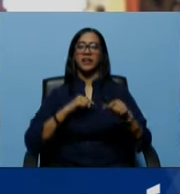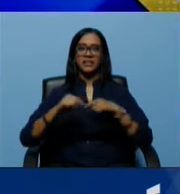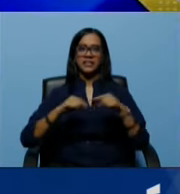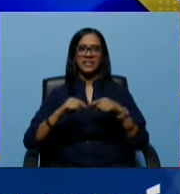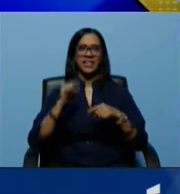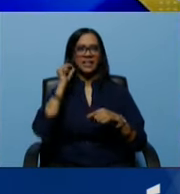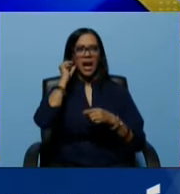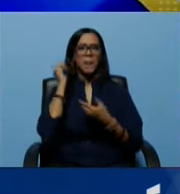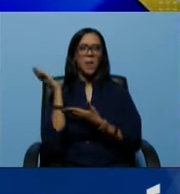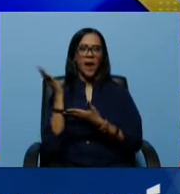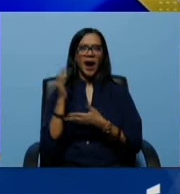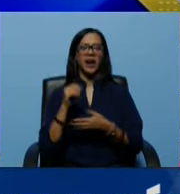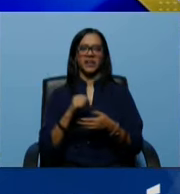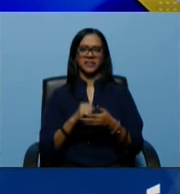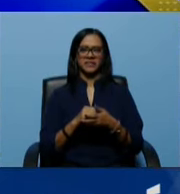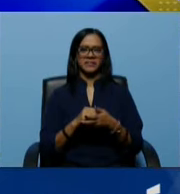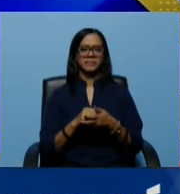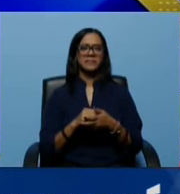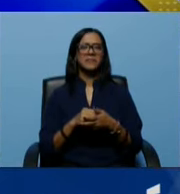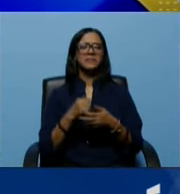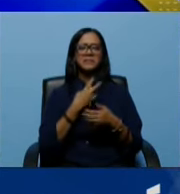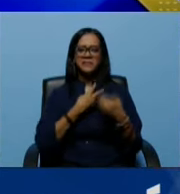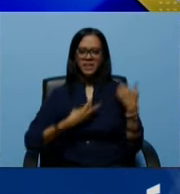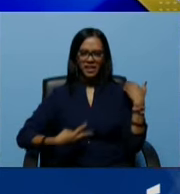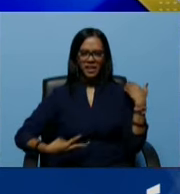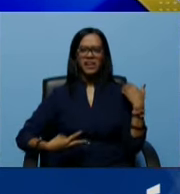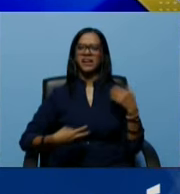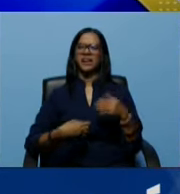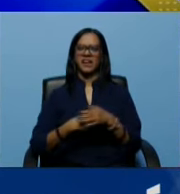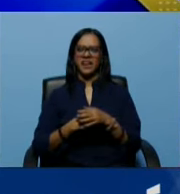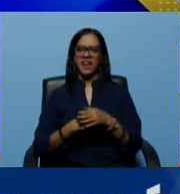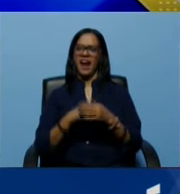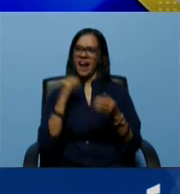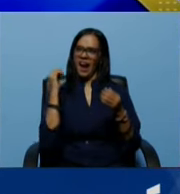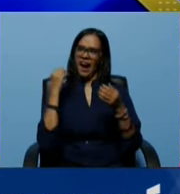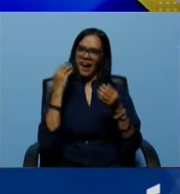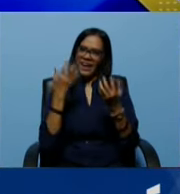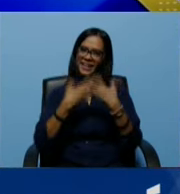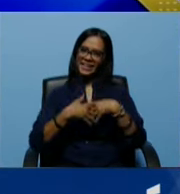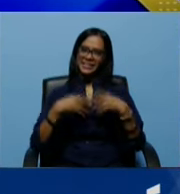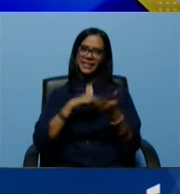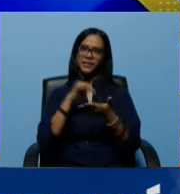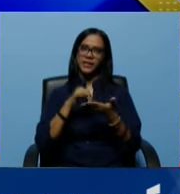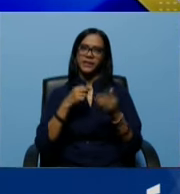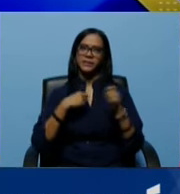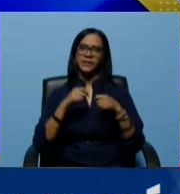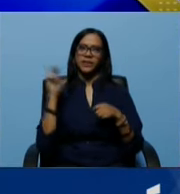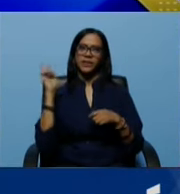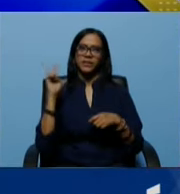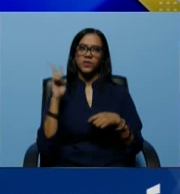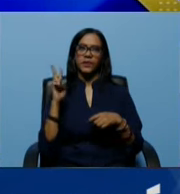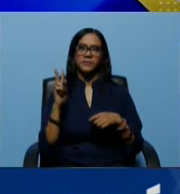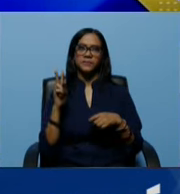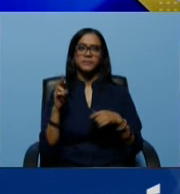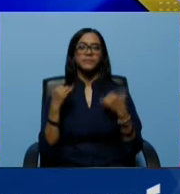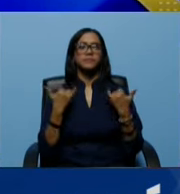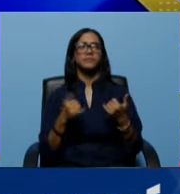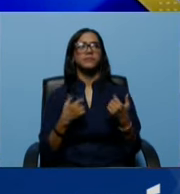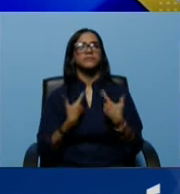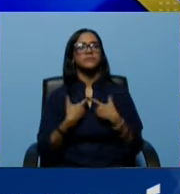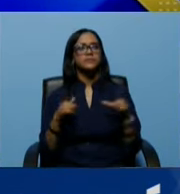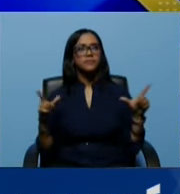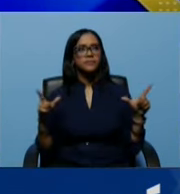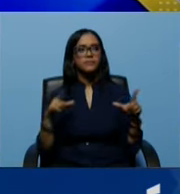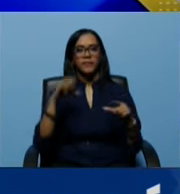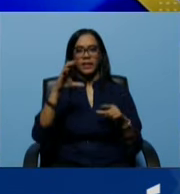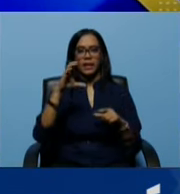mujer, vicepresidenta ejecutiva de la Agencia Nacional de Exportaciones de Venezuela, ya liberada del